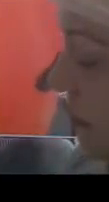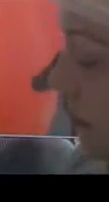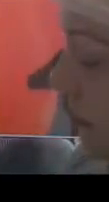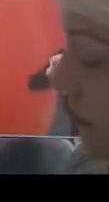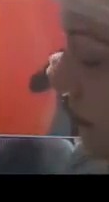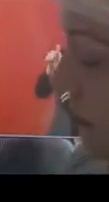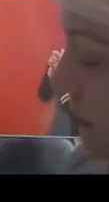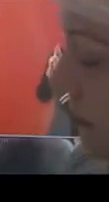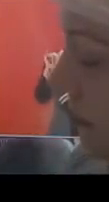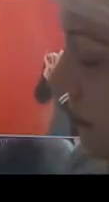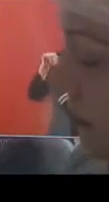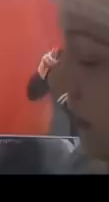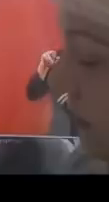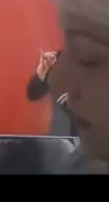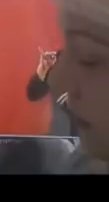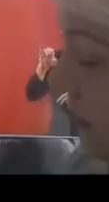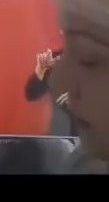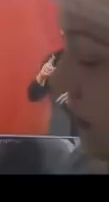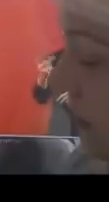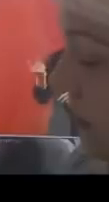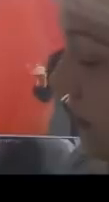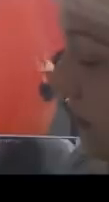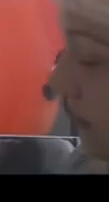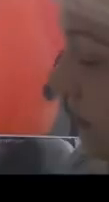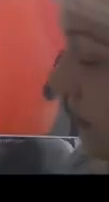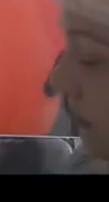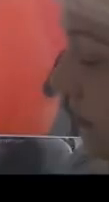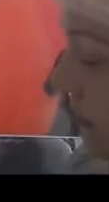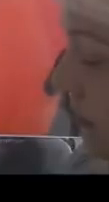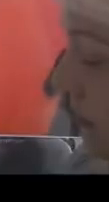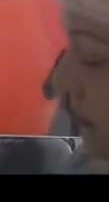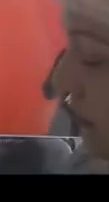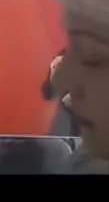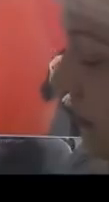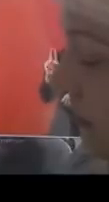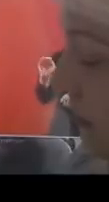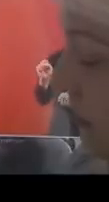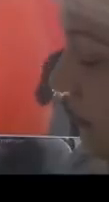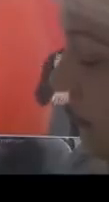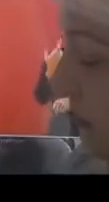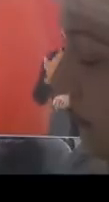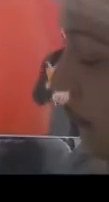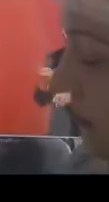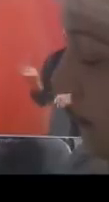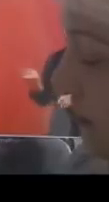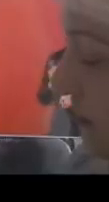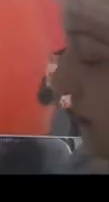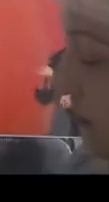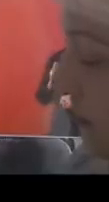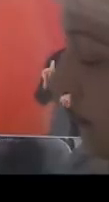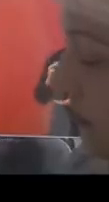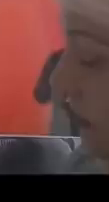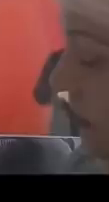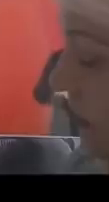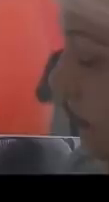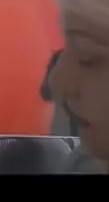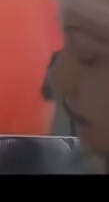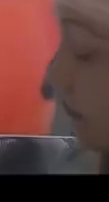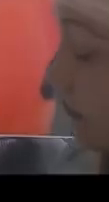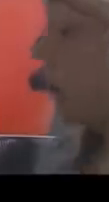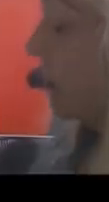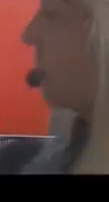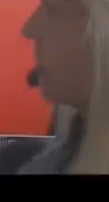secretaria de Bienestar y subsecretaria, nos informen de este plan que ya